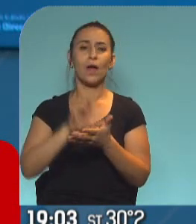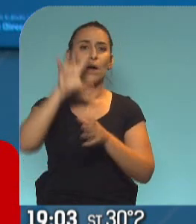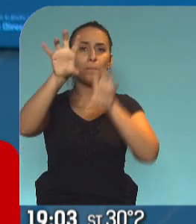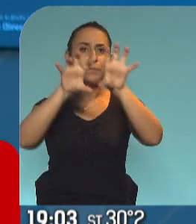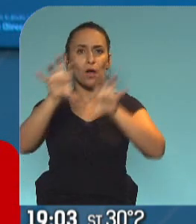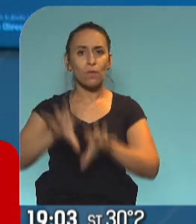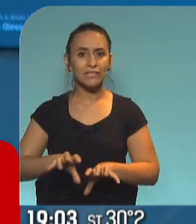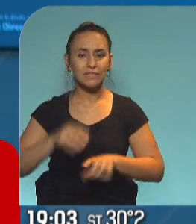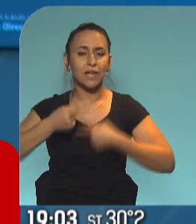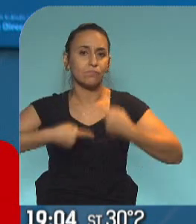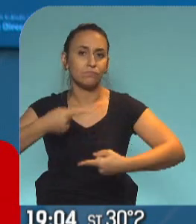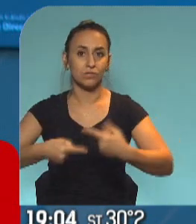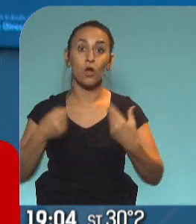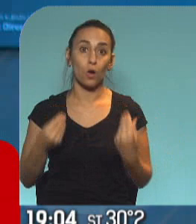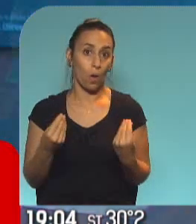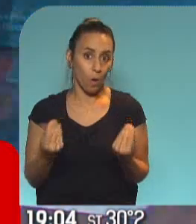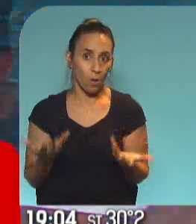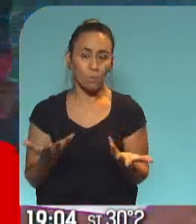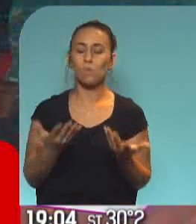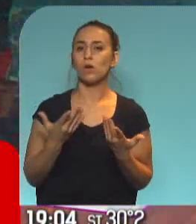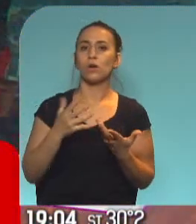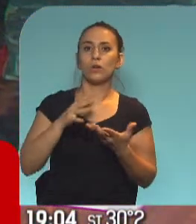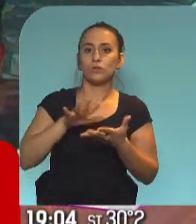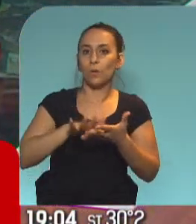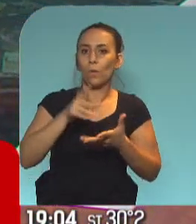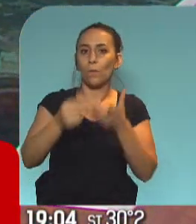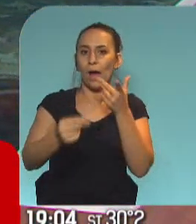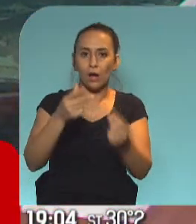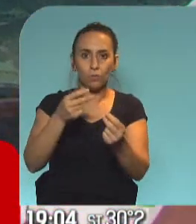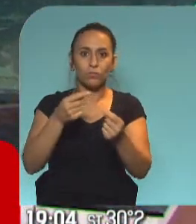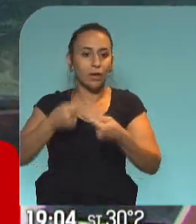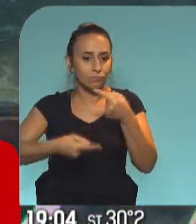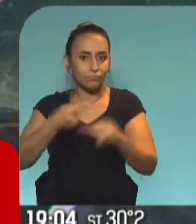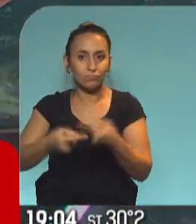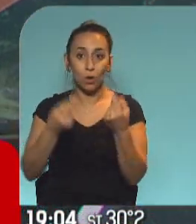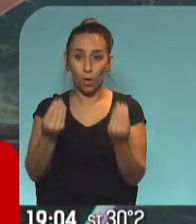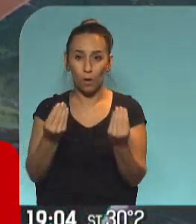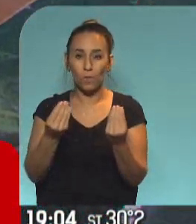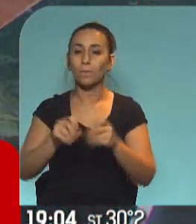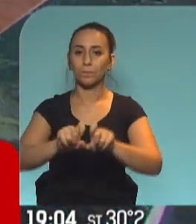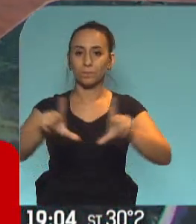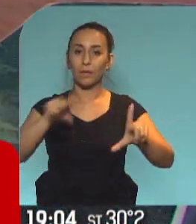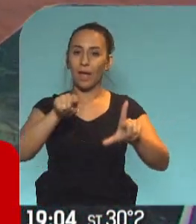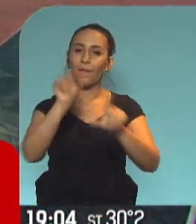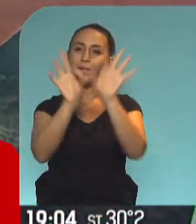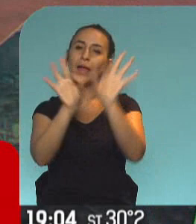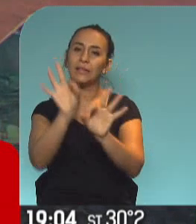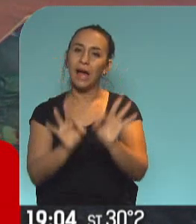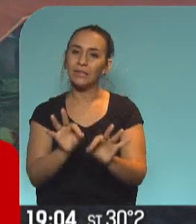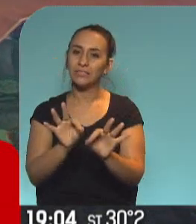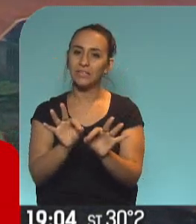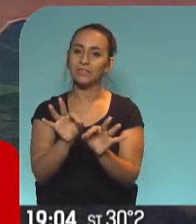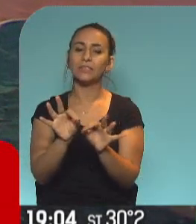y de cómo avanza el proceso de vacunación, también aquí nos encontramos con detalles sobre el plan estratégico